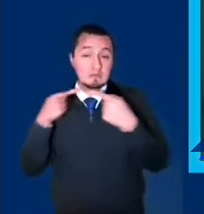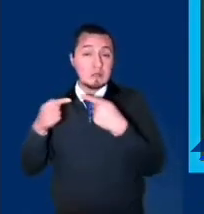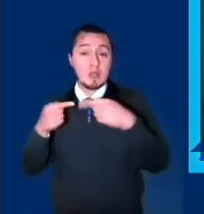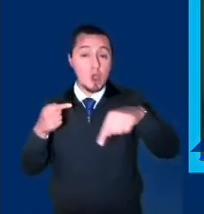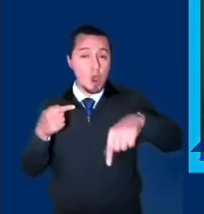todavía